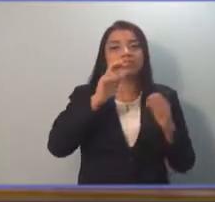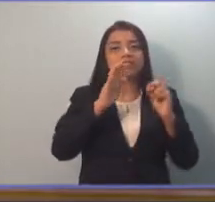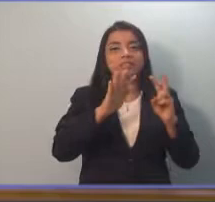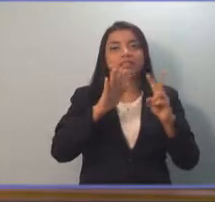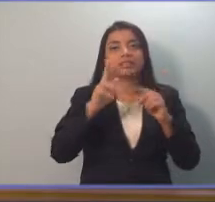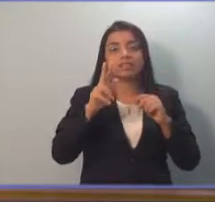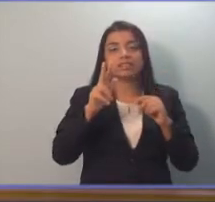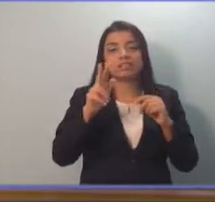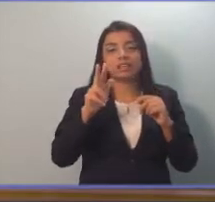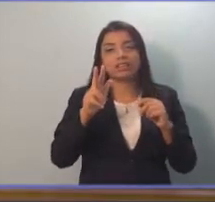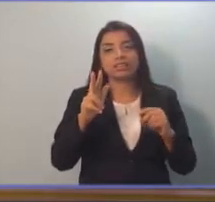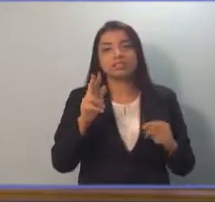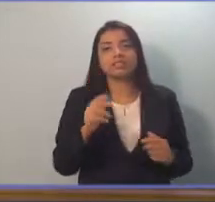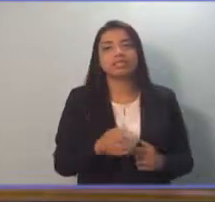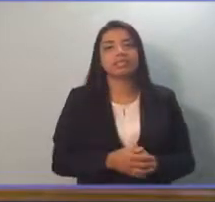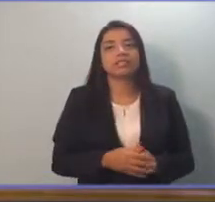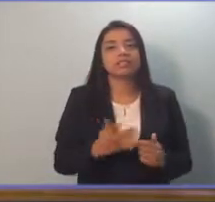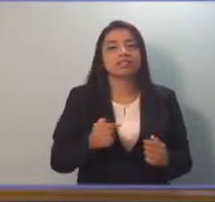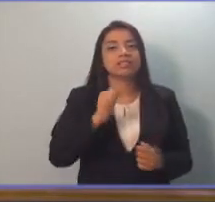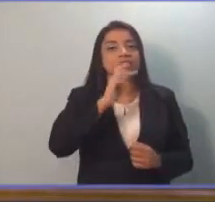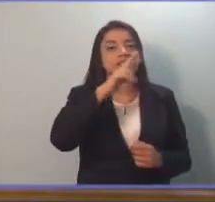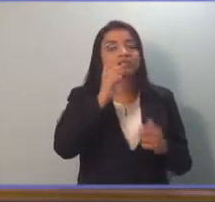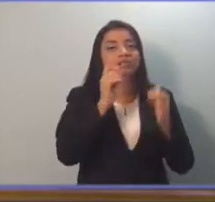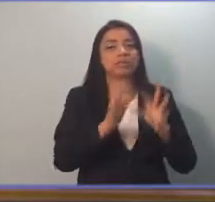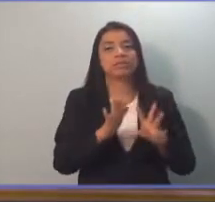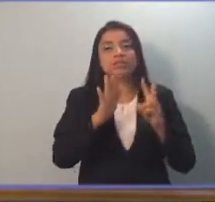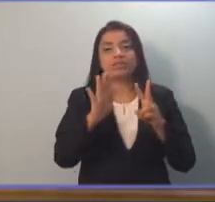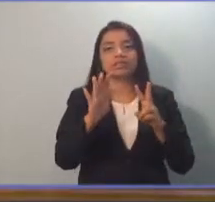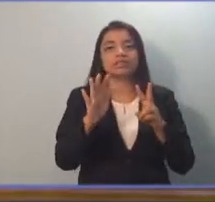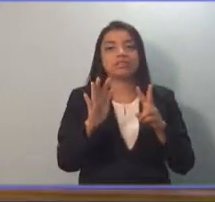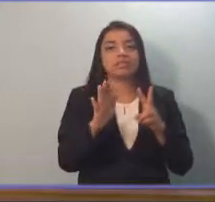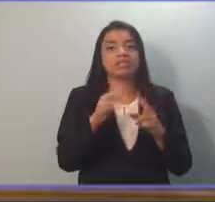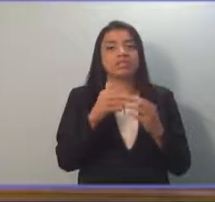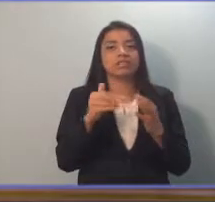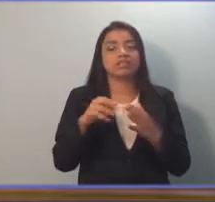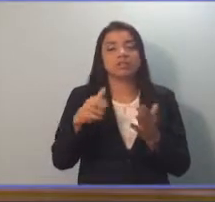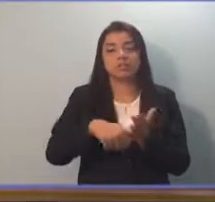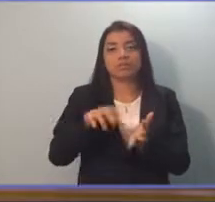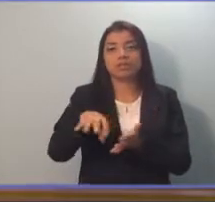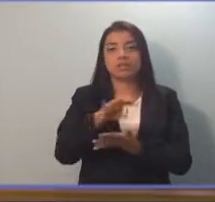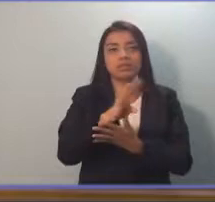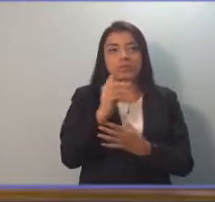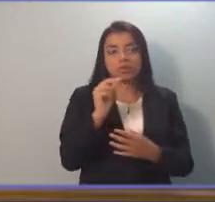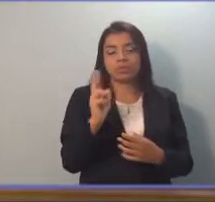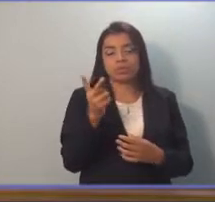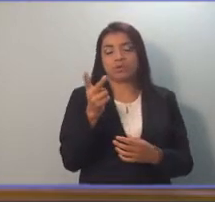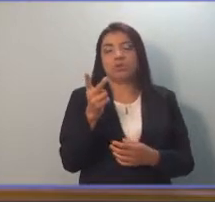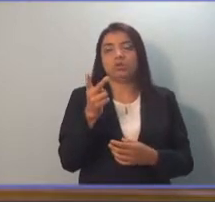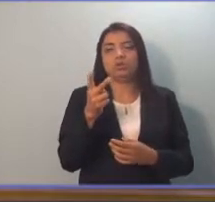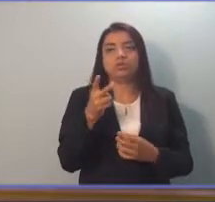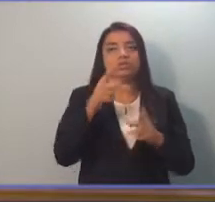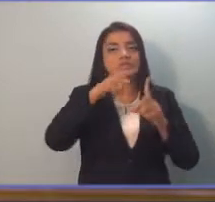1.373 casos. El 2017, estos municipios de la fase 2 redujeron